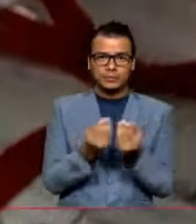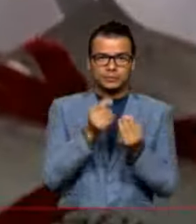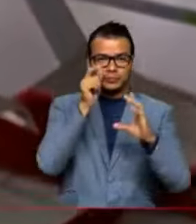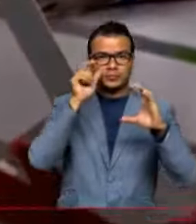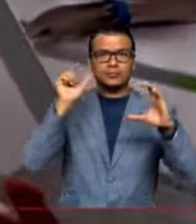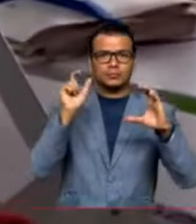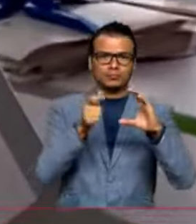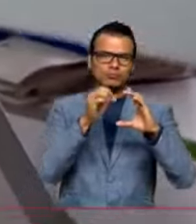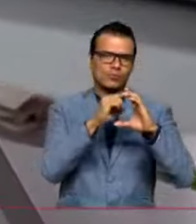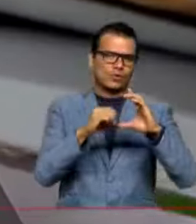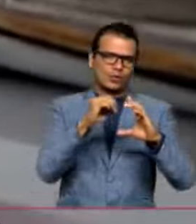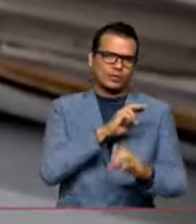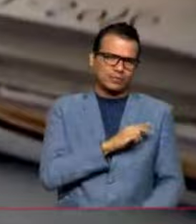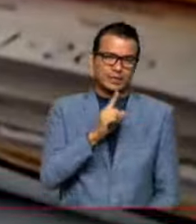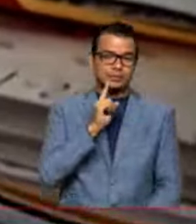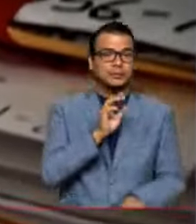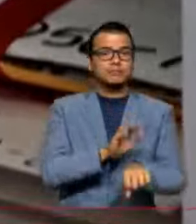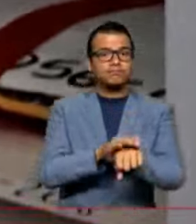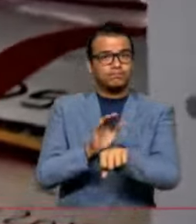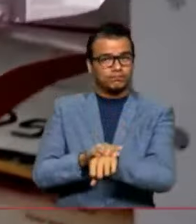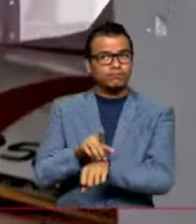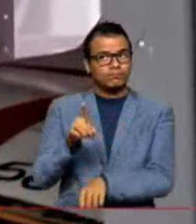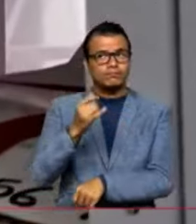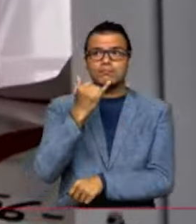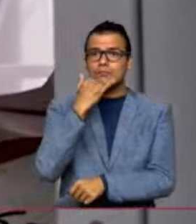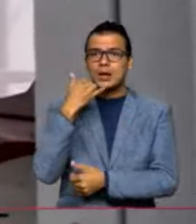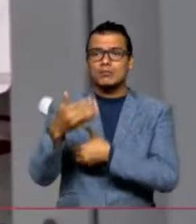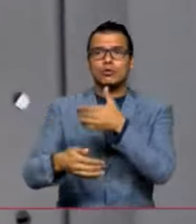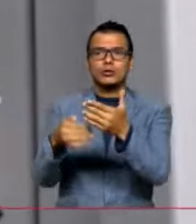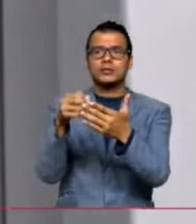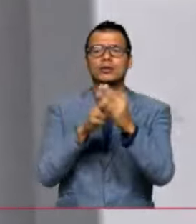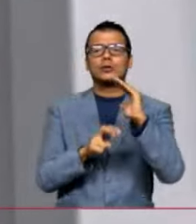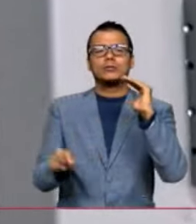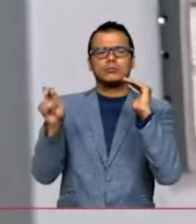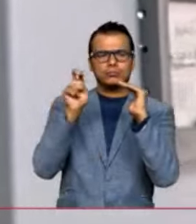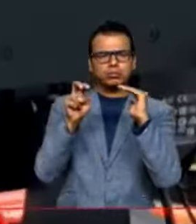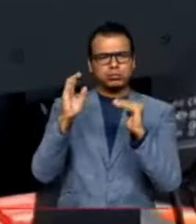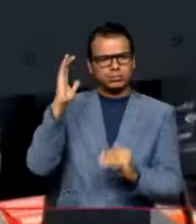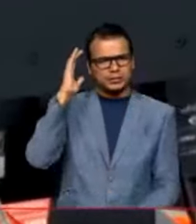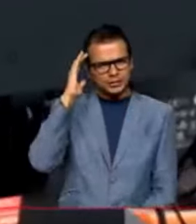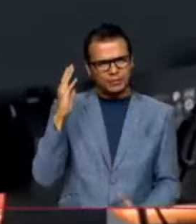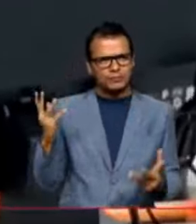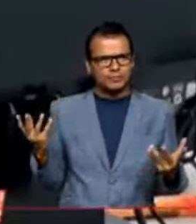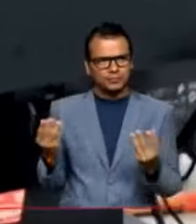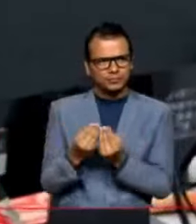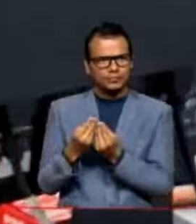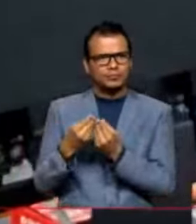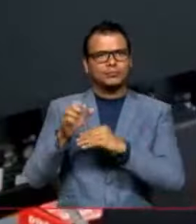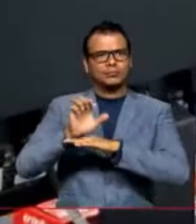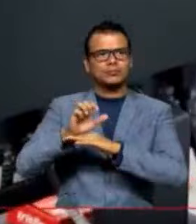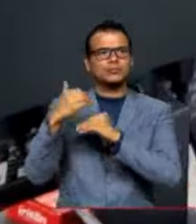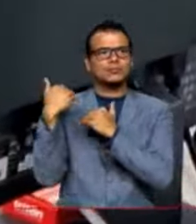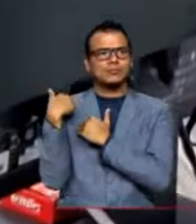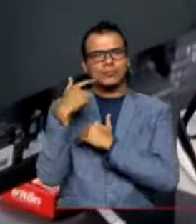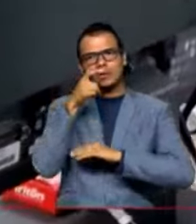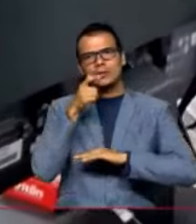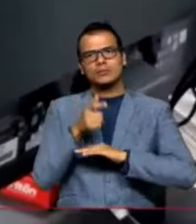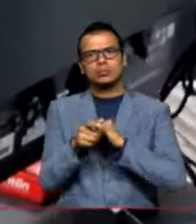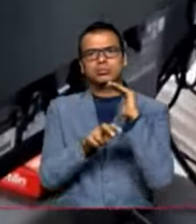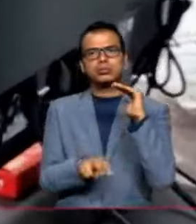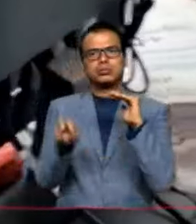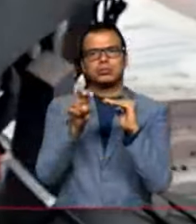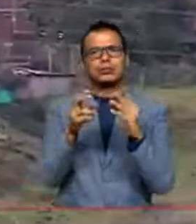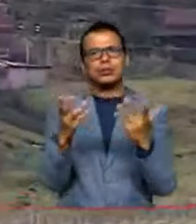contraloría departamental identificó supuestas irregularidades con respecto al gestón contratado en las zonas de jamundi y